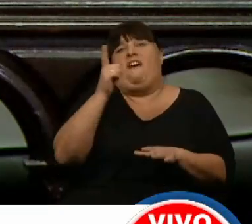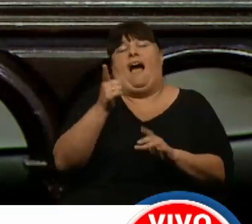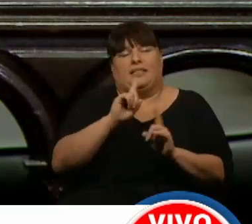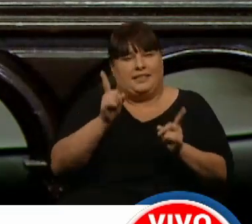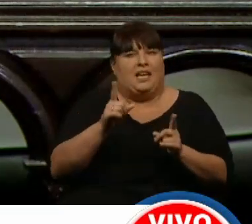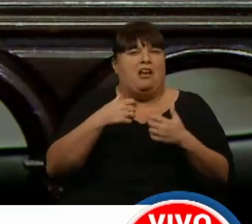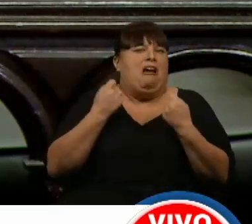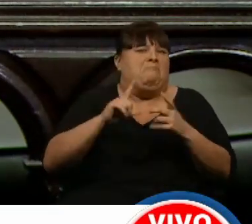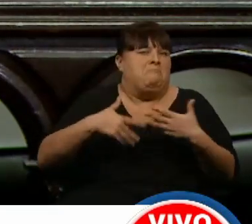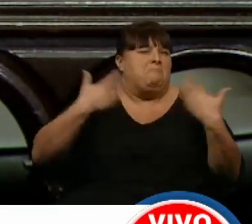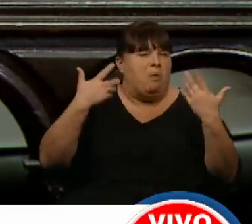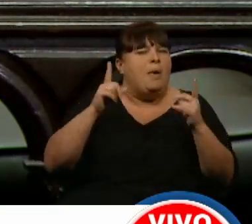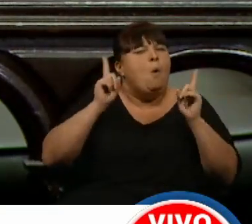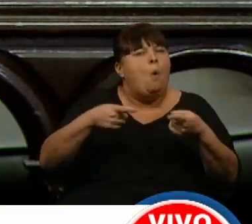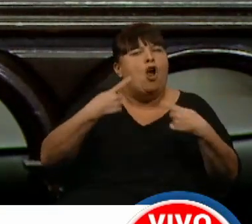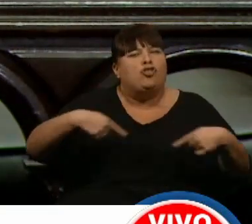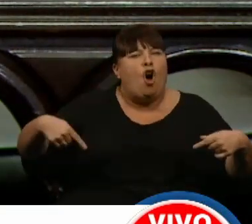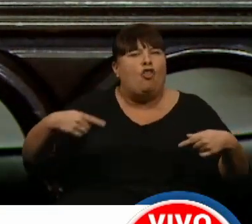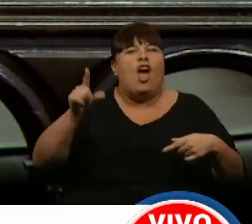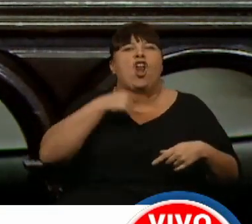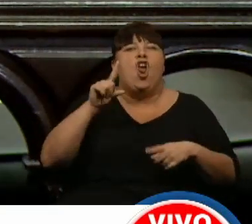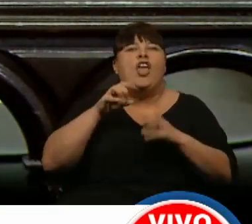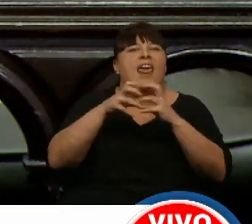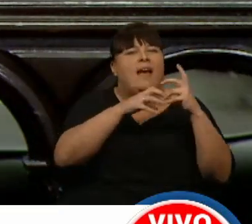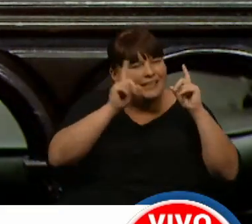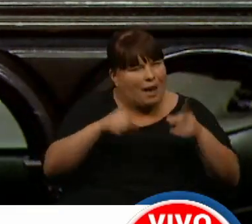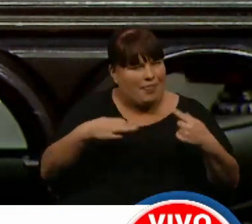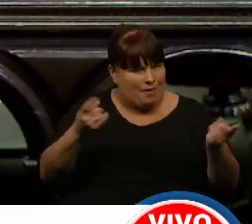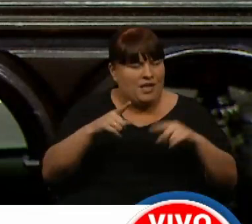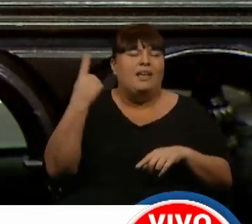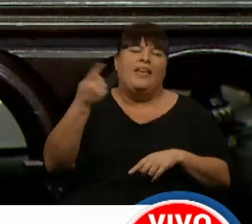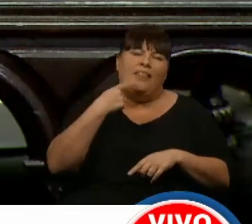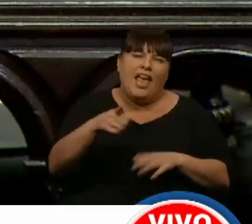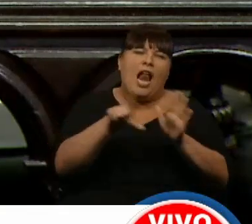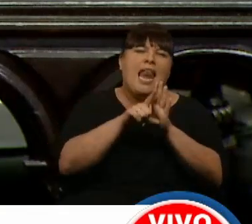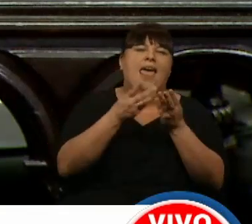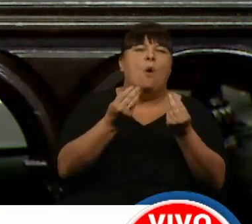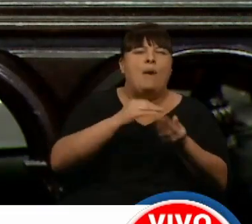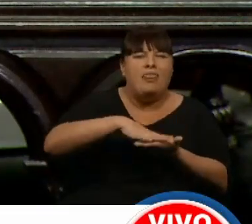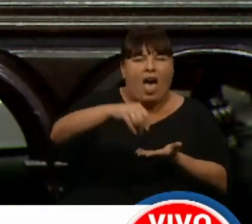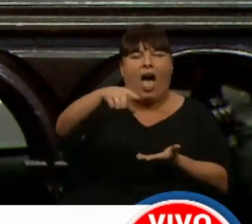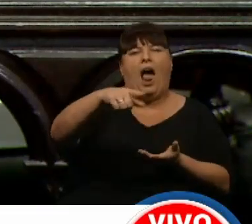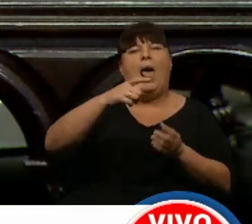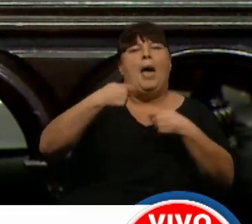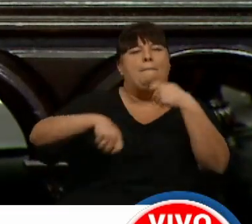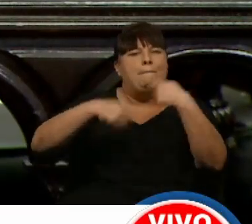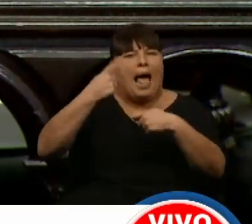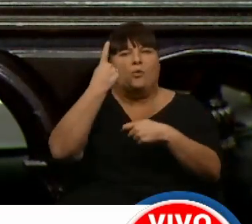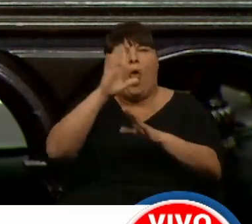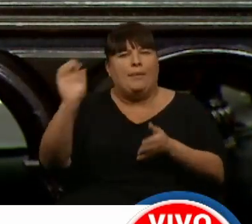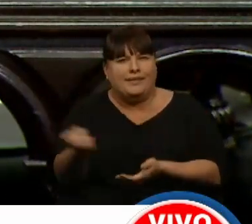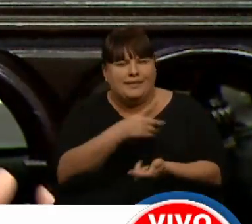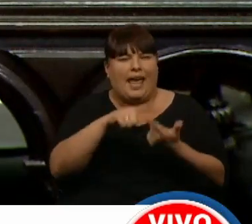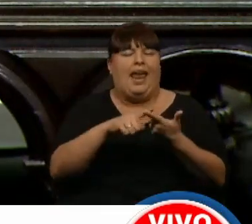fácilmente, sin mucho esfuerzo, sino a todas aquellas que no están queriendo discutir. Ya se dijo, la ley de humedales, la ley de plásticos de un solo